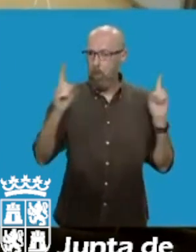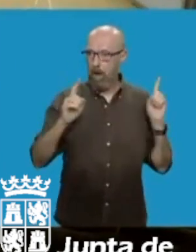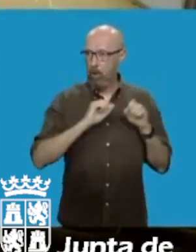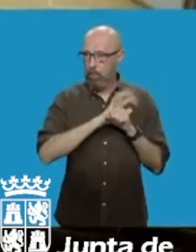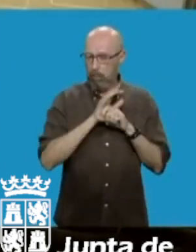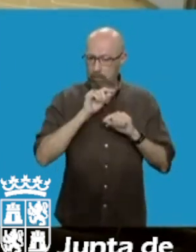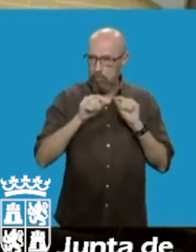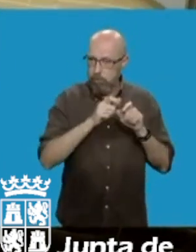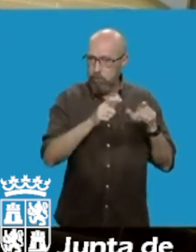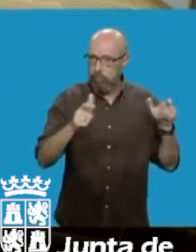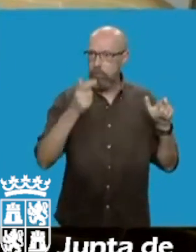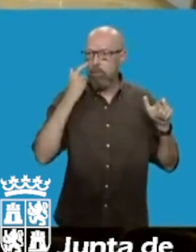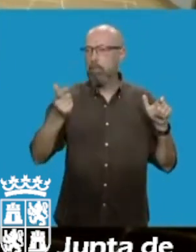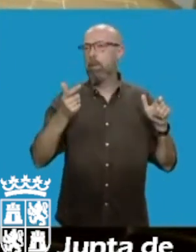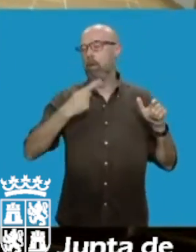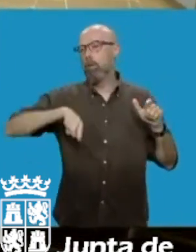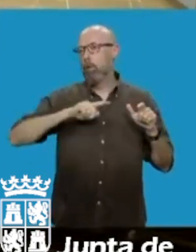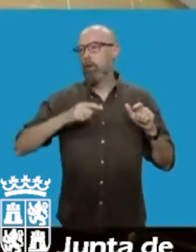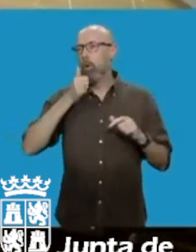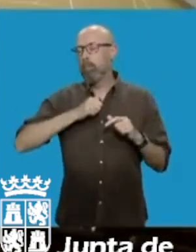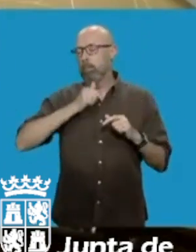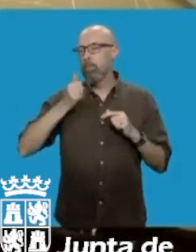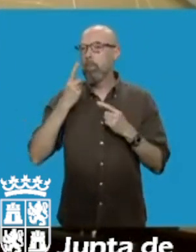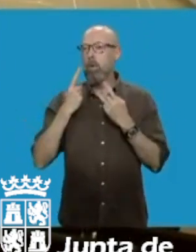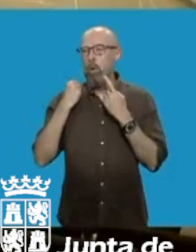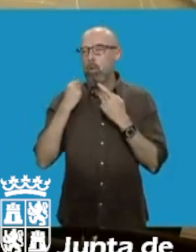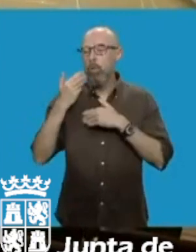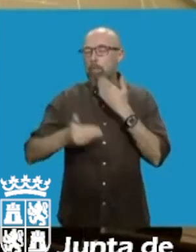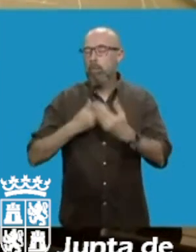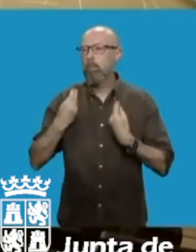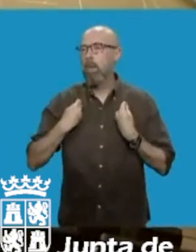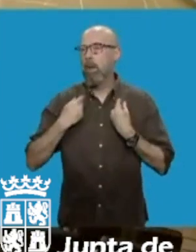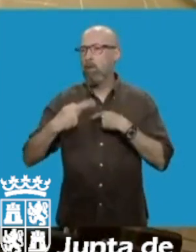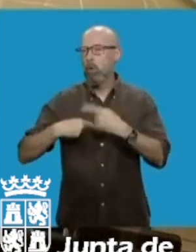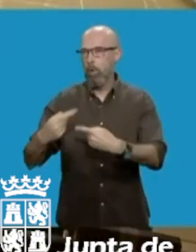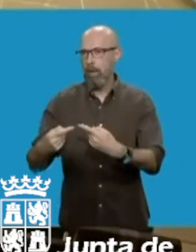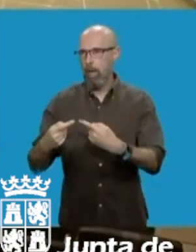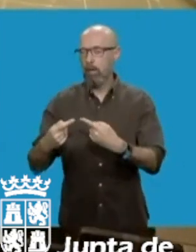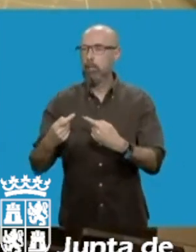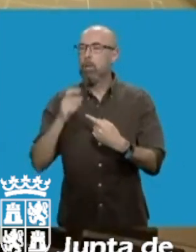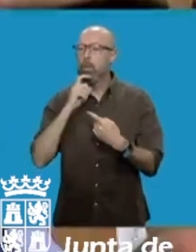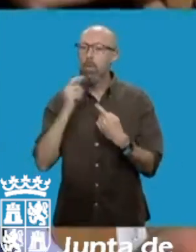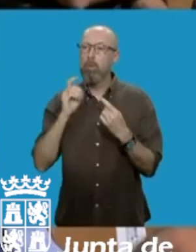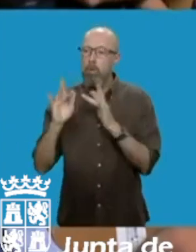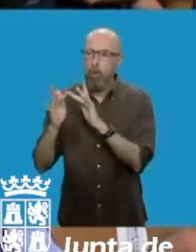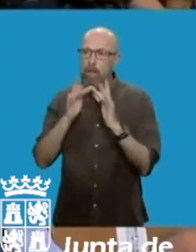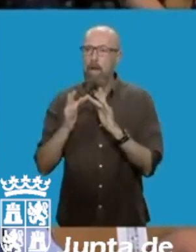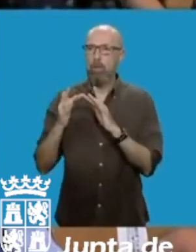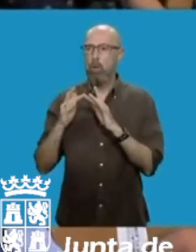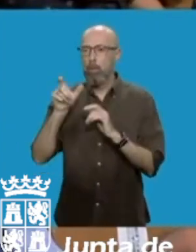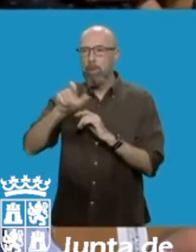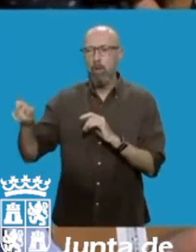tenido que aprender a vivir el día a día de otra manera, sin la posibilidad de reunirnos, en muchos casos, con nuestros seres